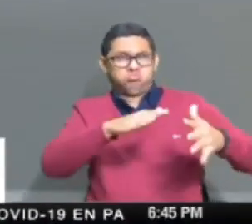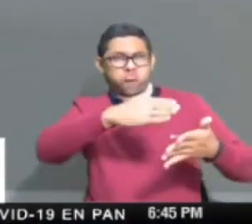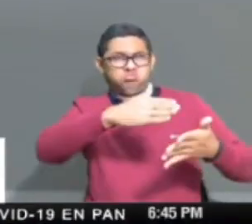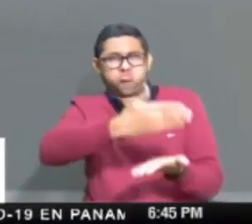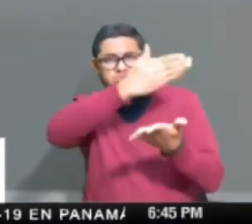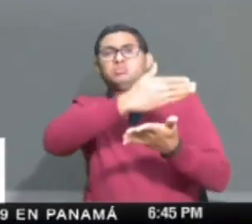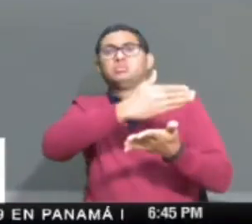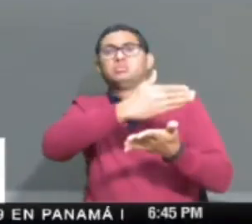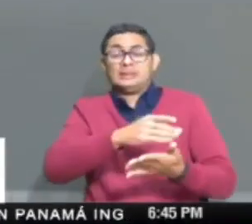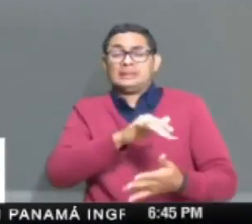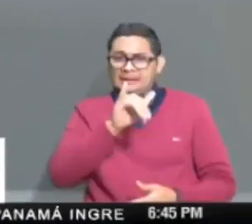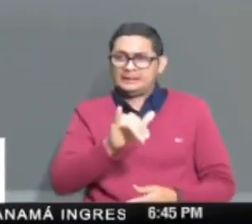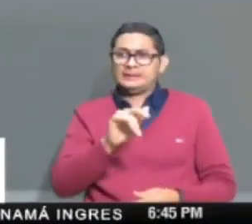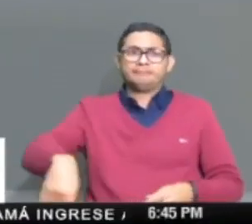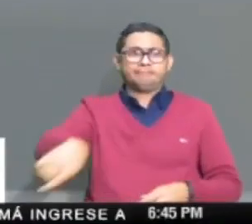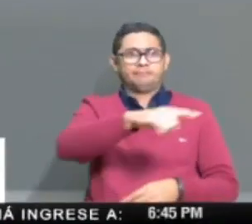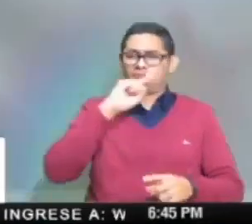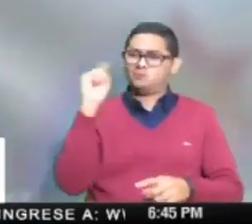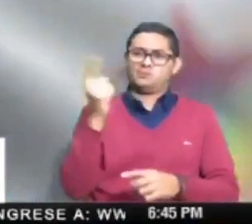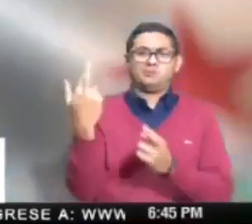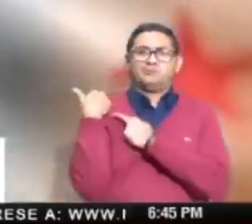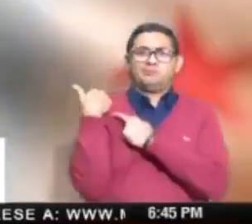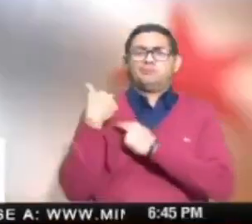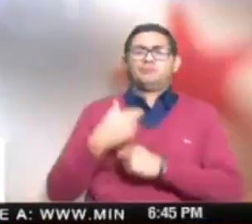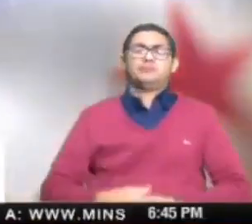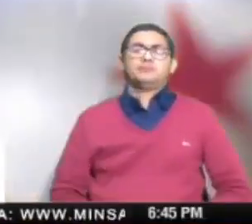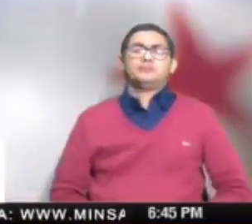esa es la responsabilidad de todos